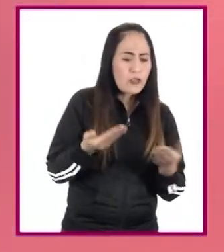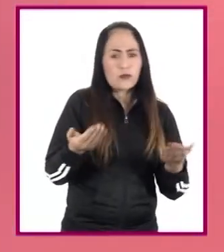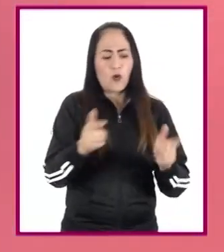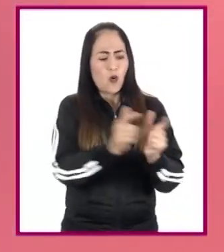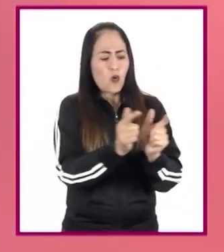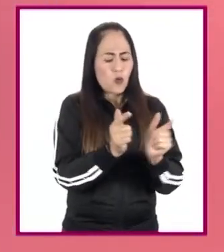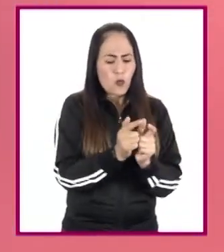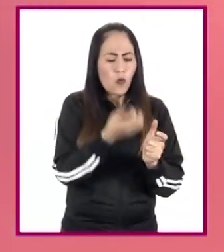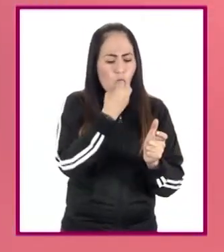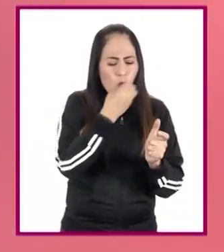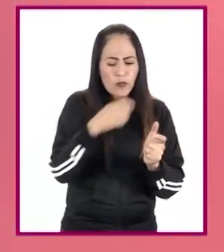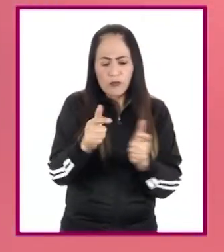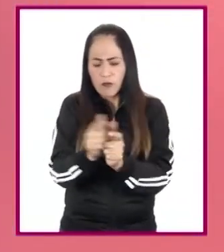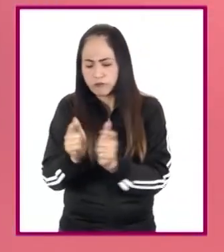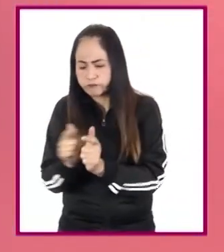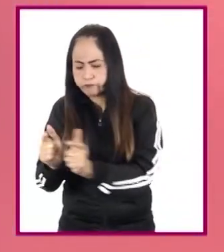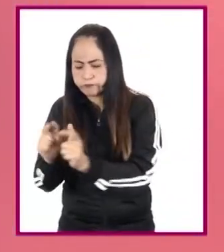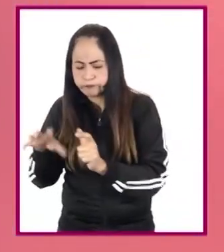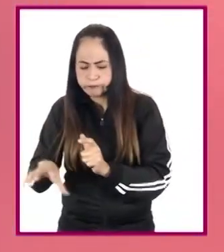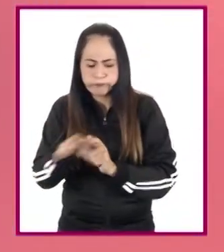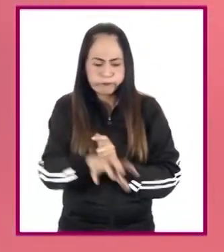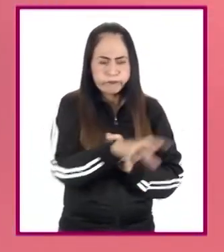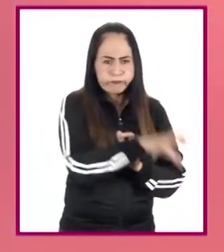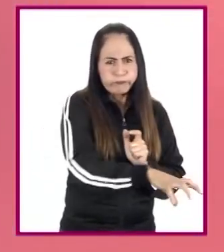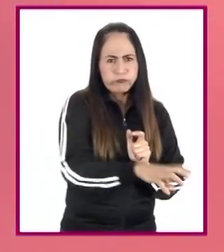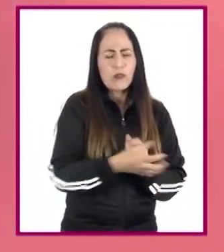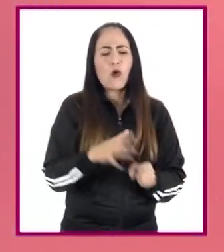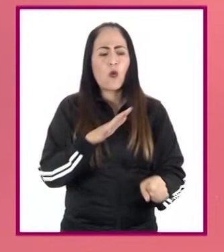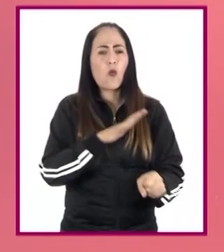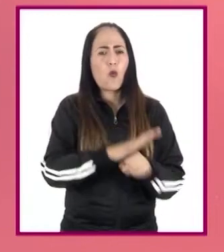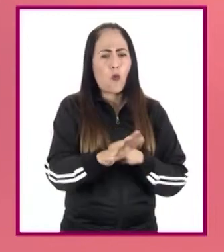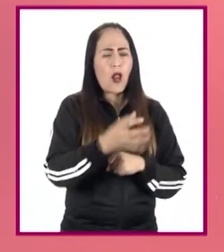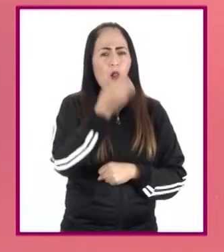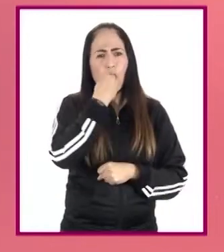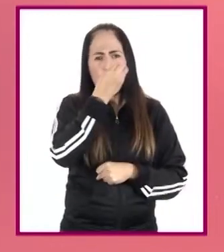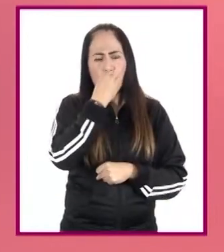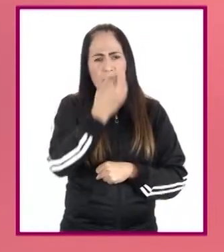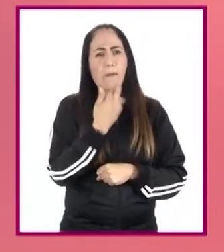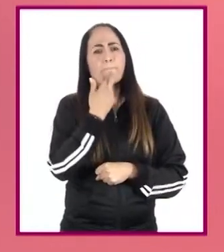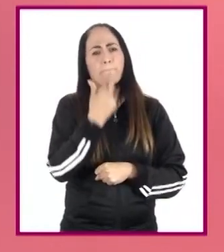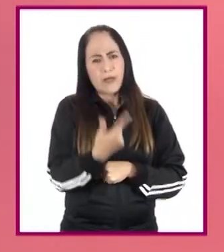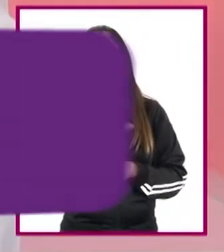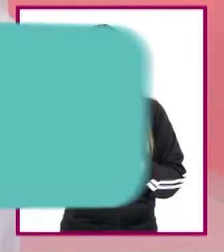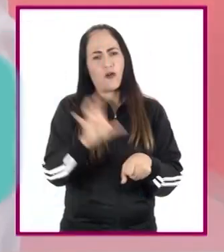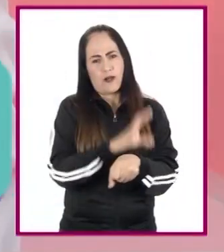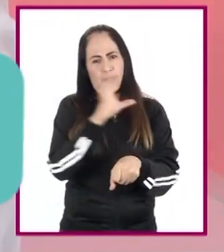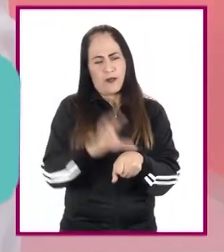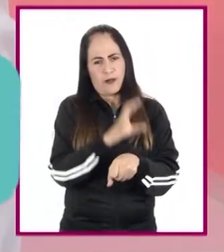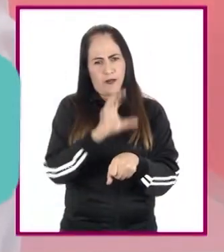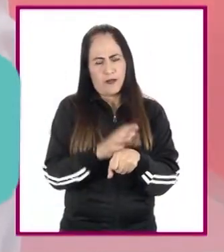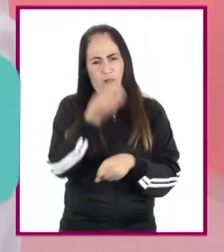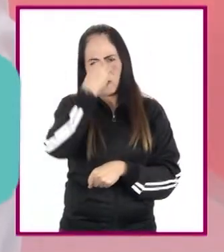grupos de alimentos, que nos ayudarán a determinar cuáles alimentos aportan más energía.